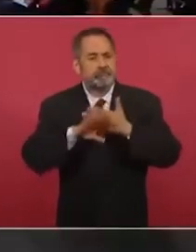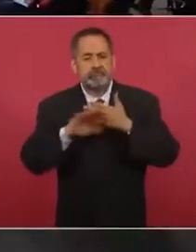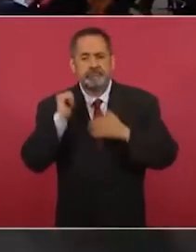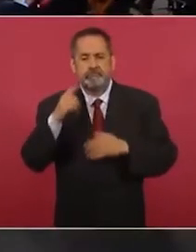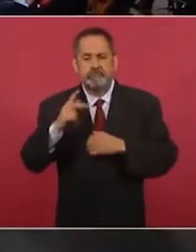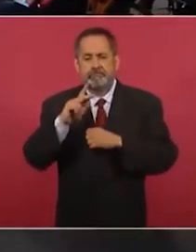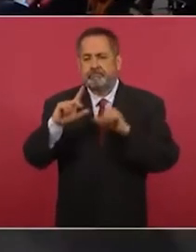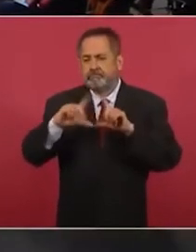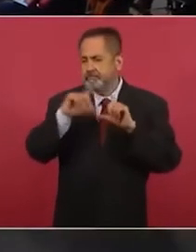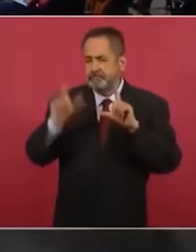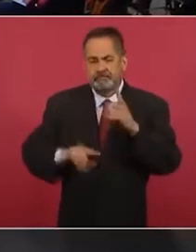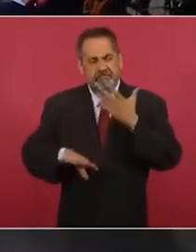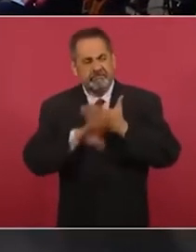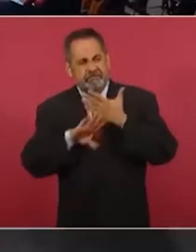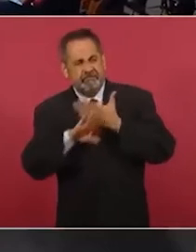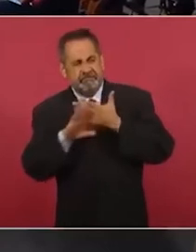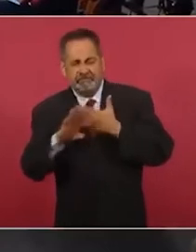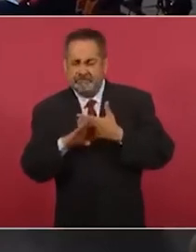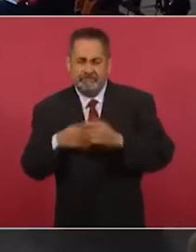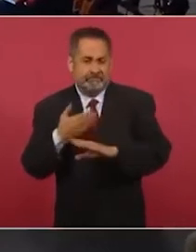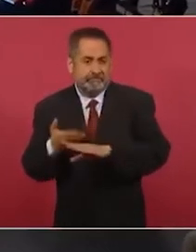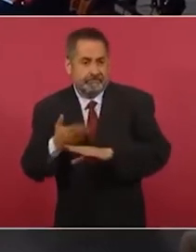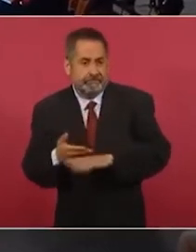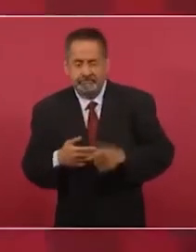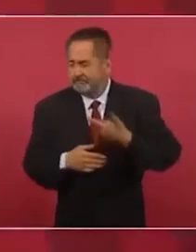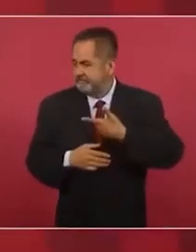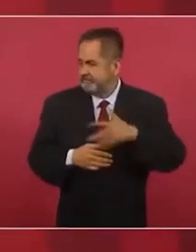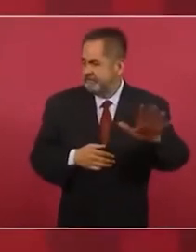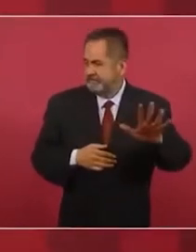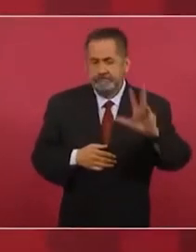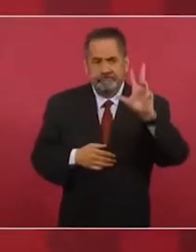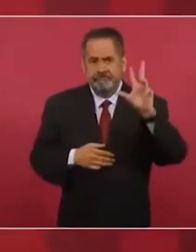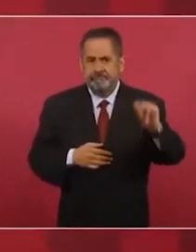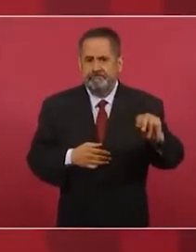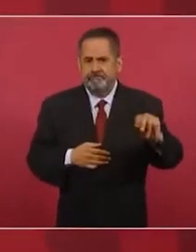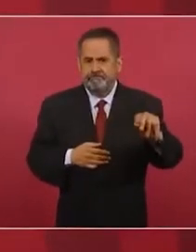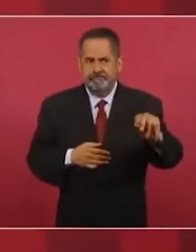como piñata. No se va a permitir.